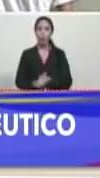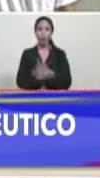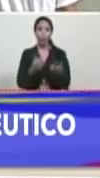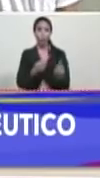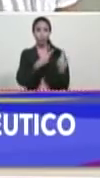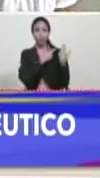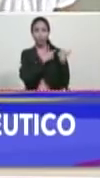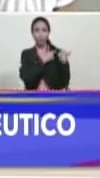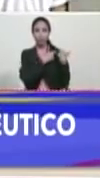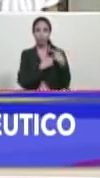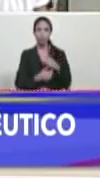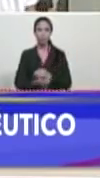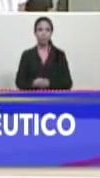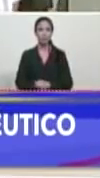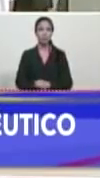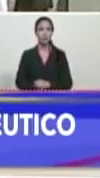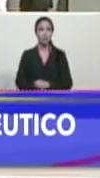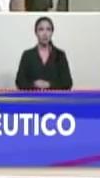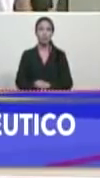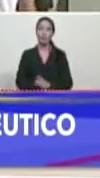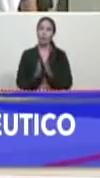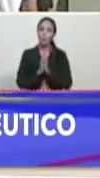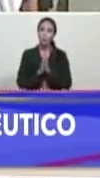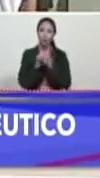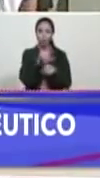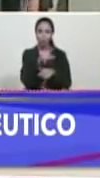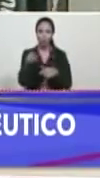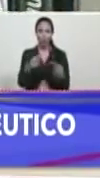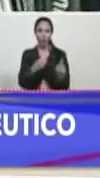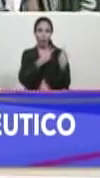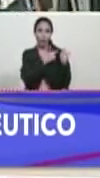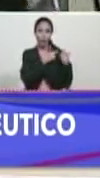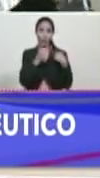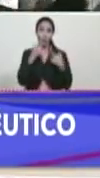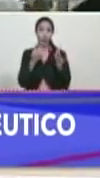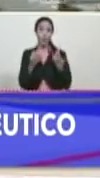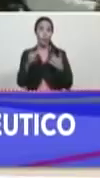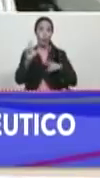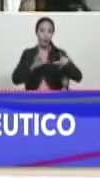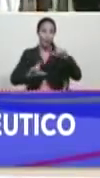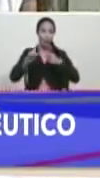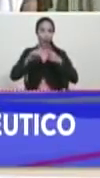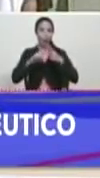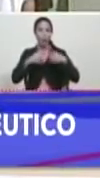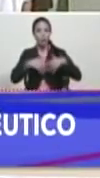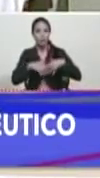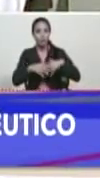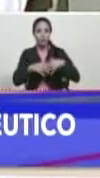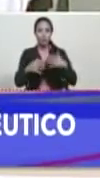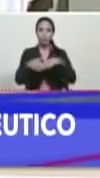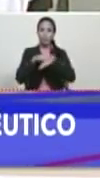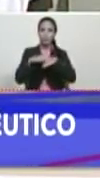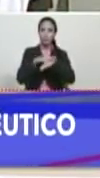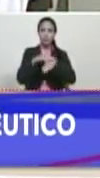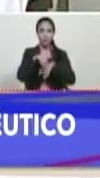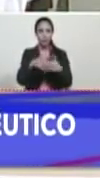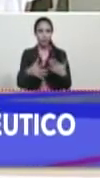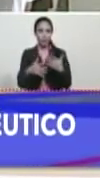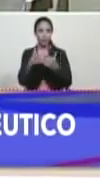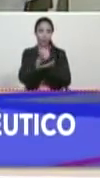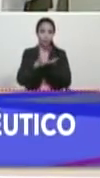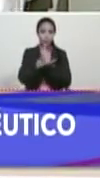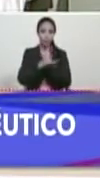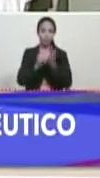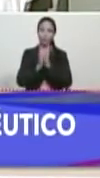encargados de laboratorios, industrias, ministerios y el motor farmacéutico a